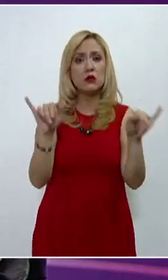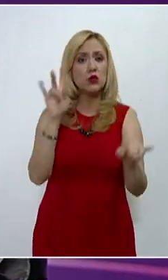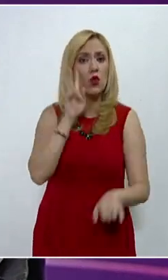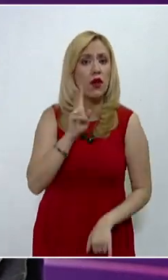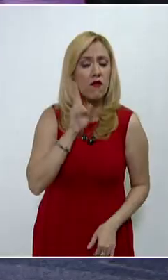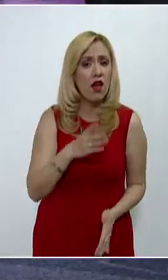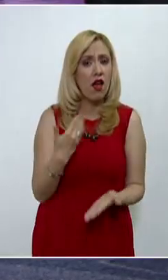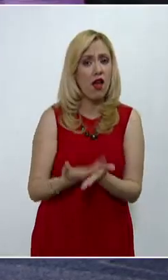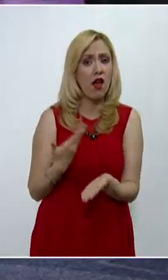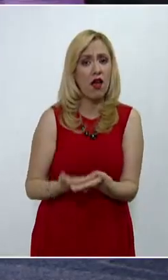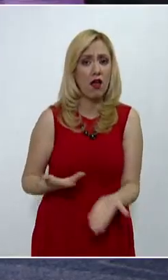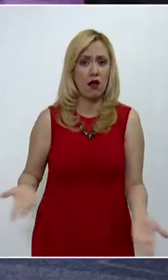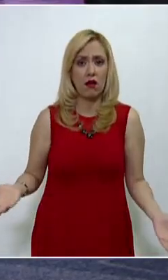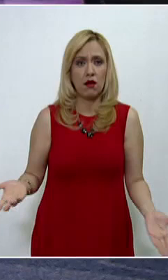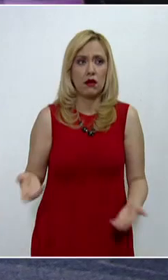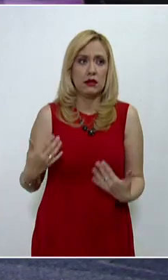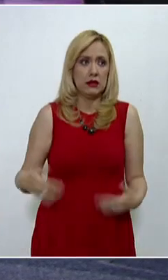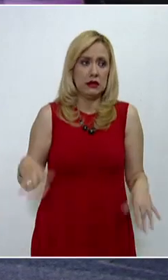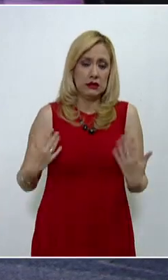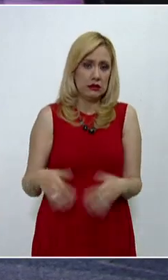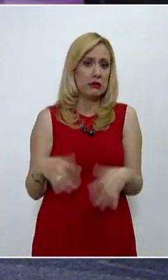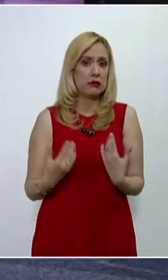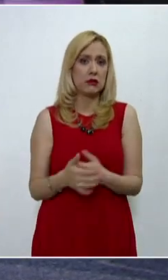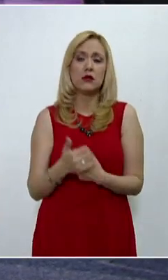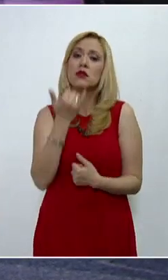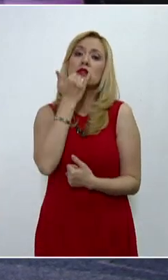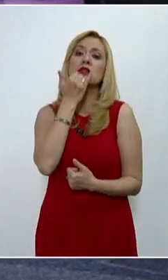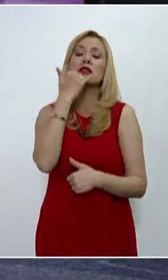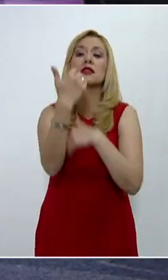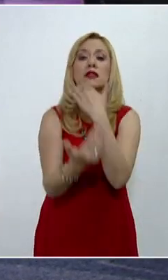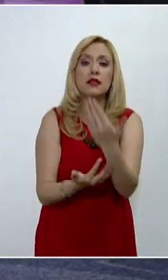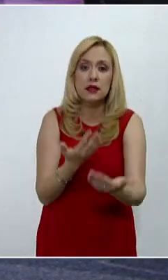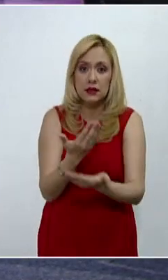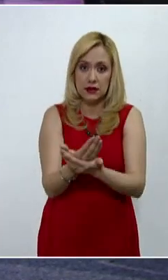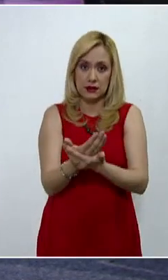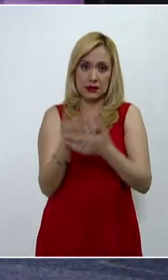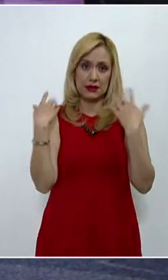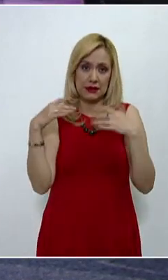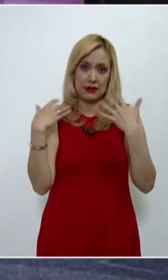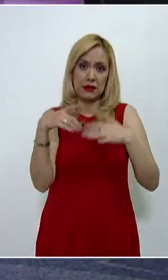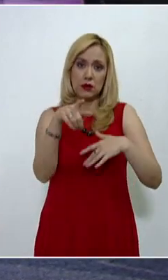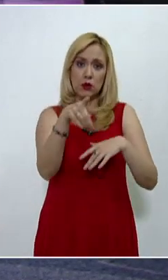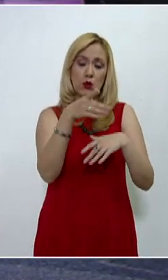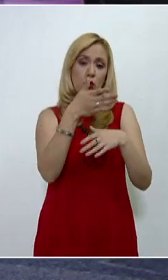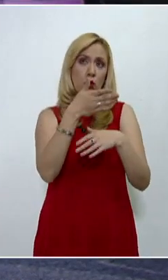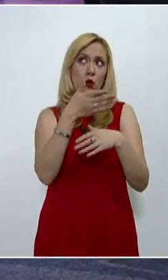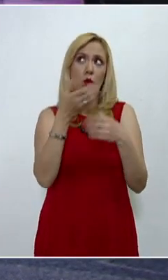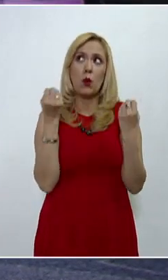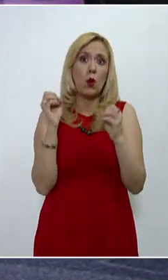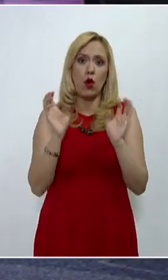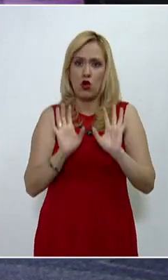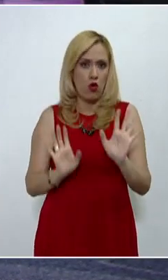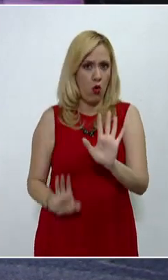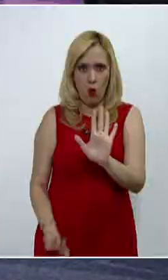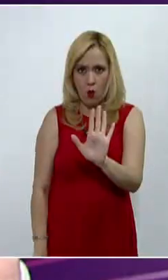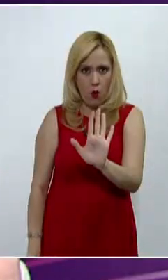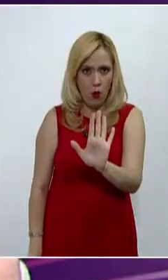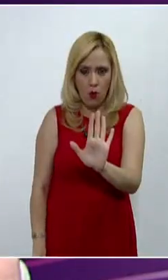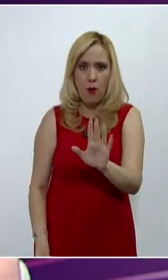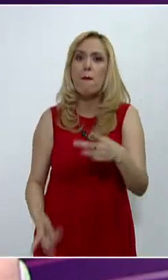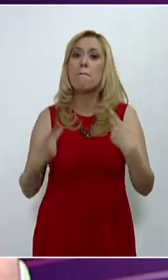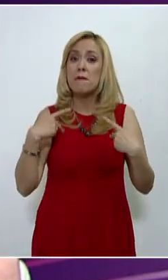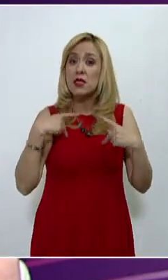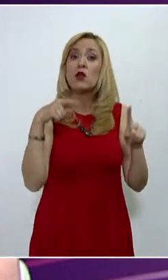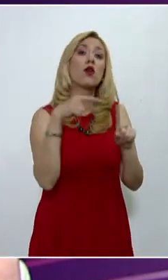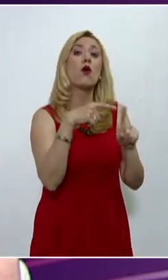muy puntual, Ana María, frente a lo que acabas de decir. No es discúlpame porque no ha sido encontrado inocente. No, esa persona es